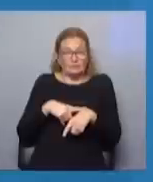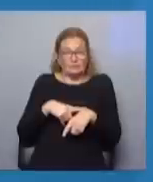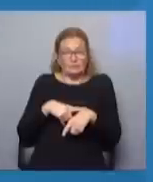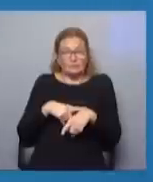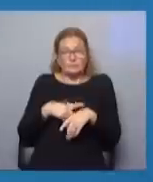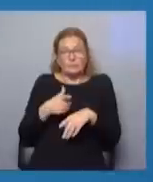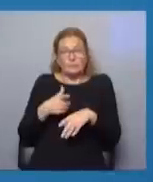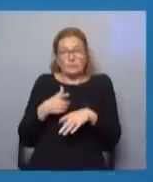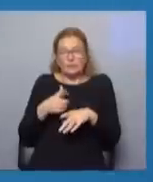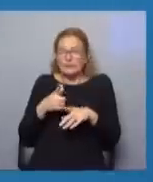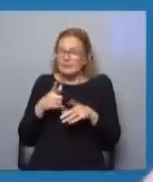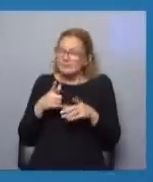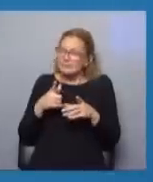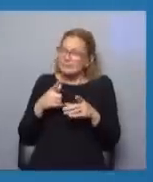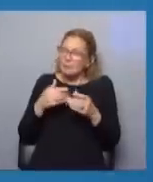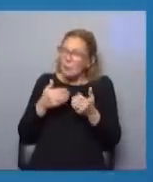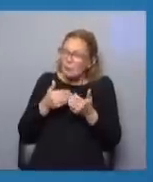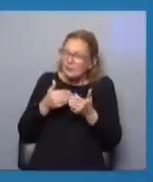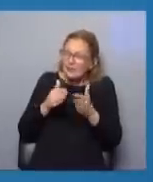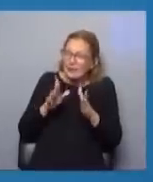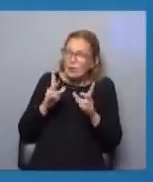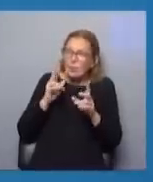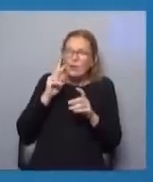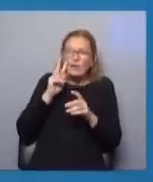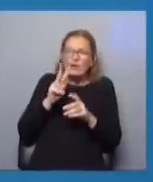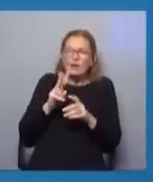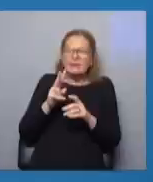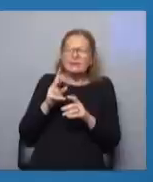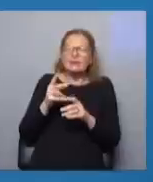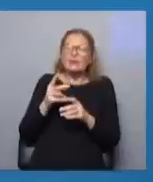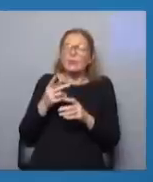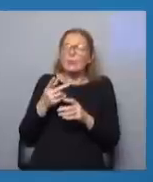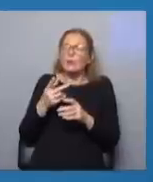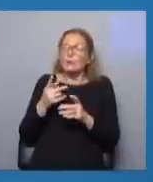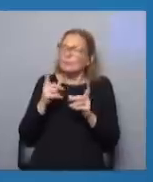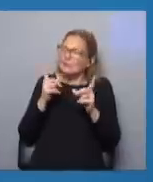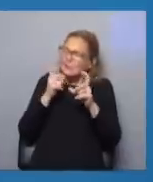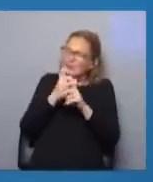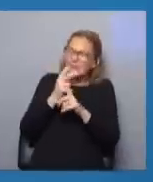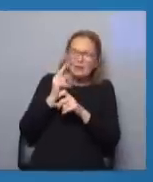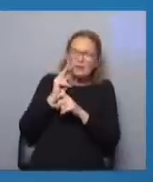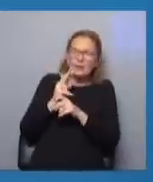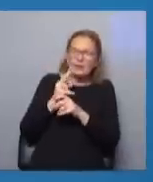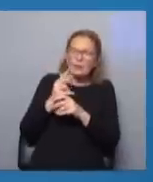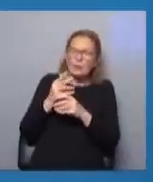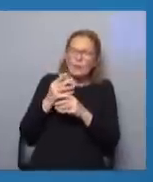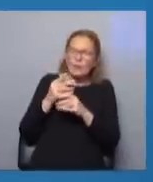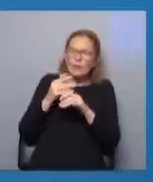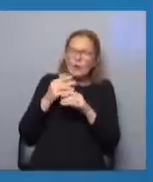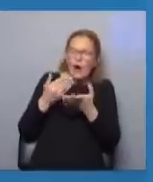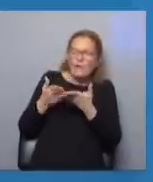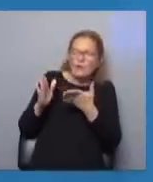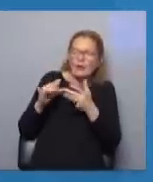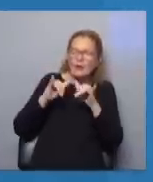cuesta y salir o cuesta visualizarnos como fuera como fuera de clima campaña